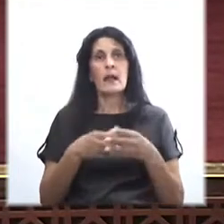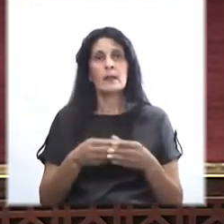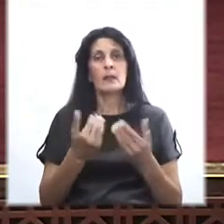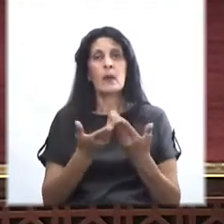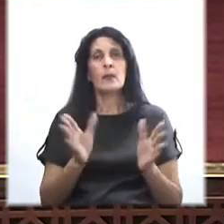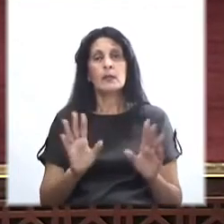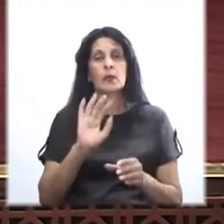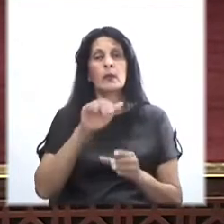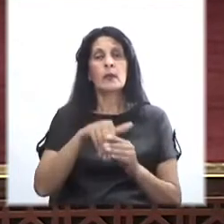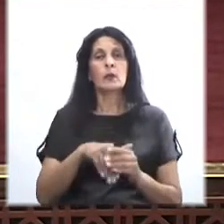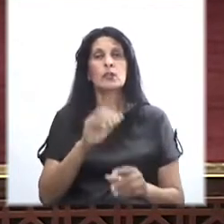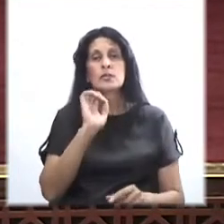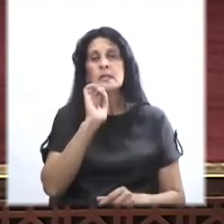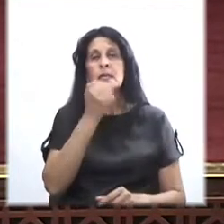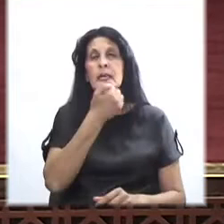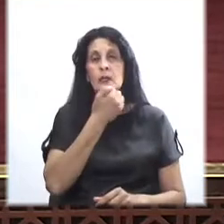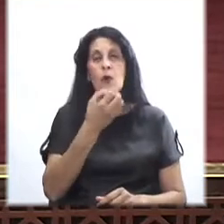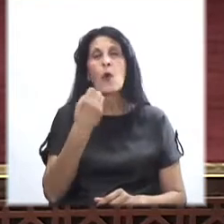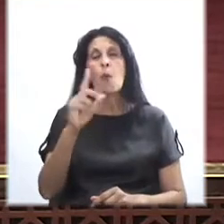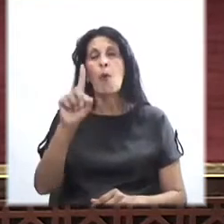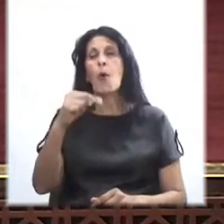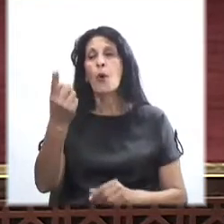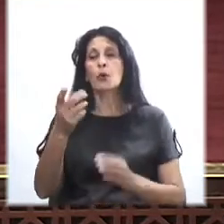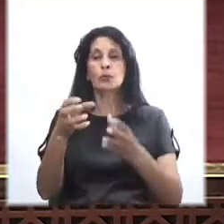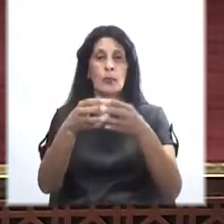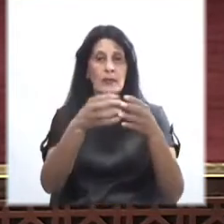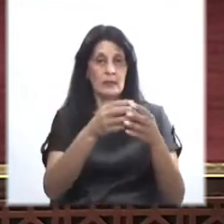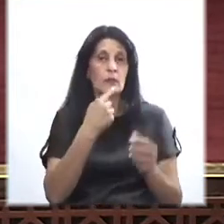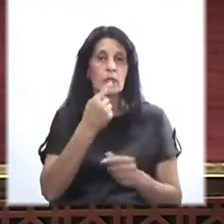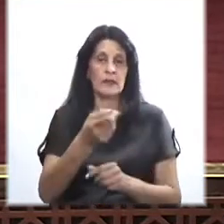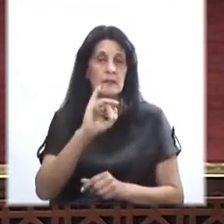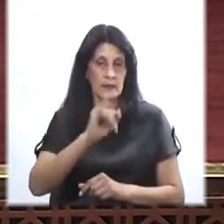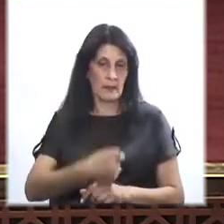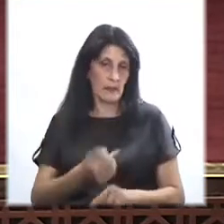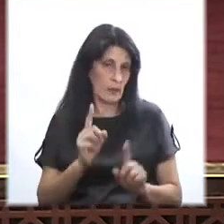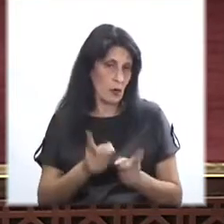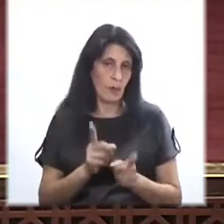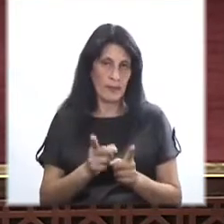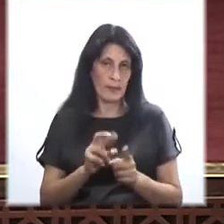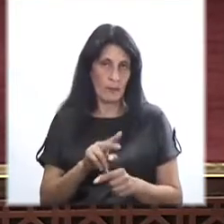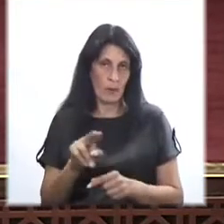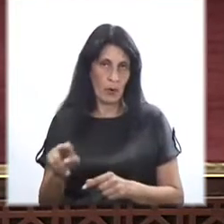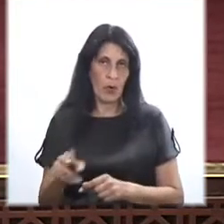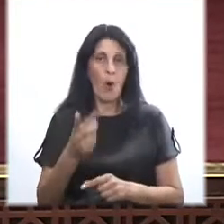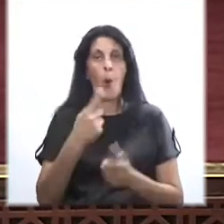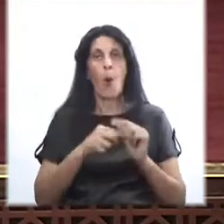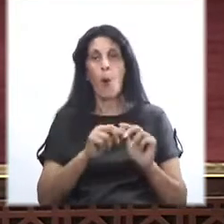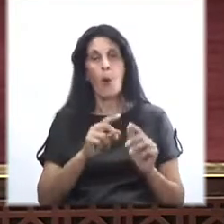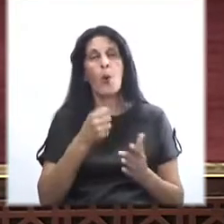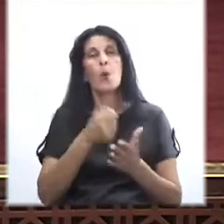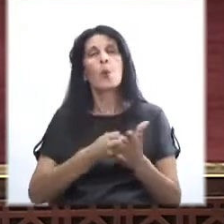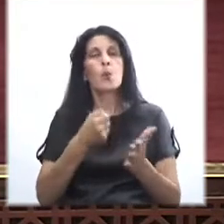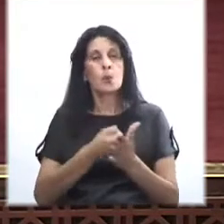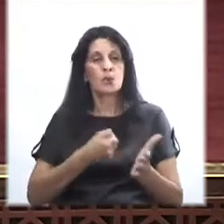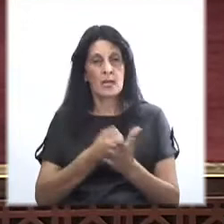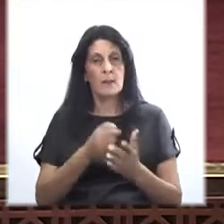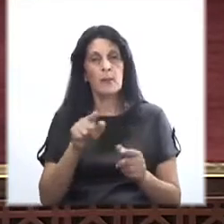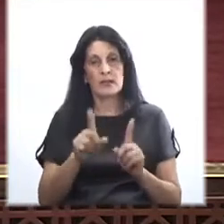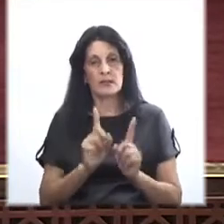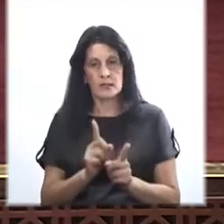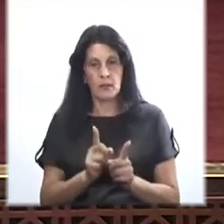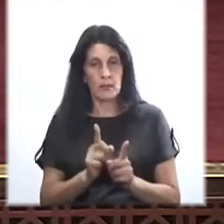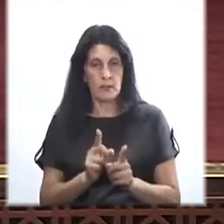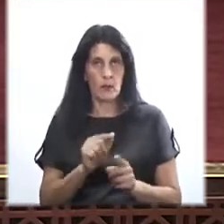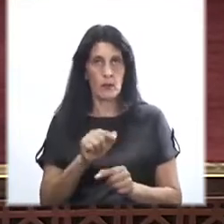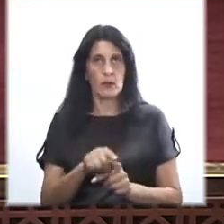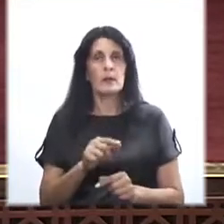voto secreto, como también sé que otros partidos acompañan esa iniciativa. O también luchan por esa iniciativa, no significa que acompañen